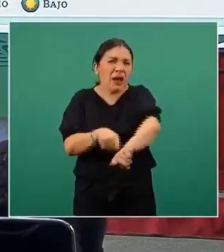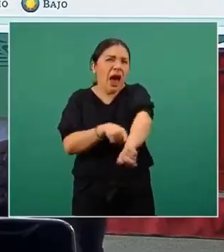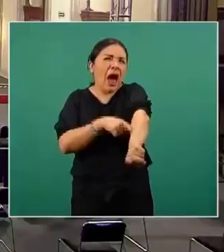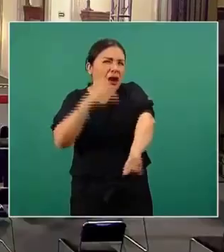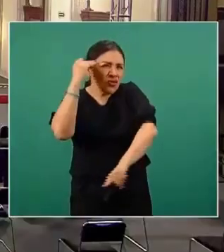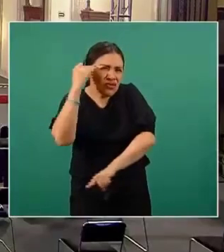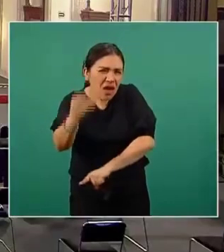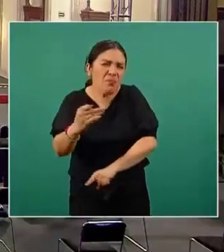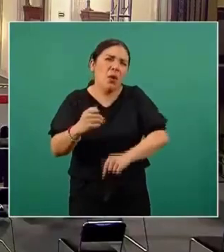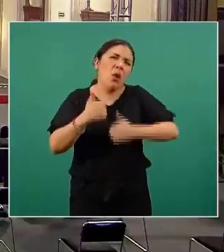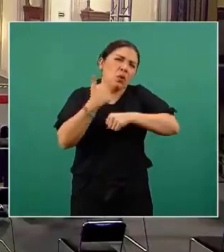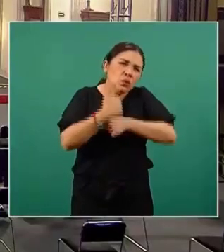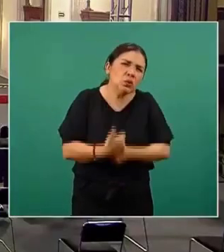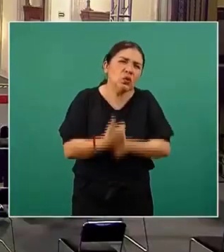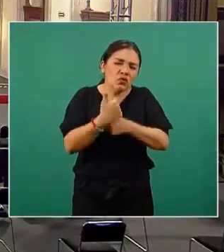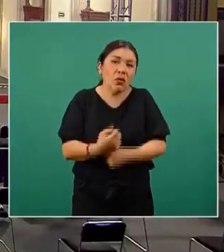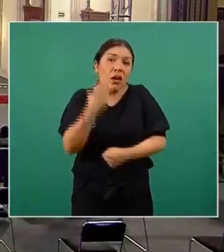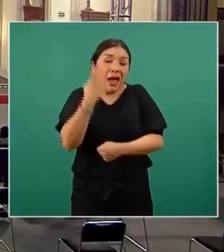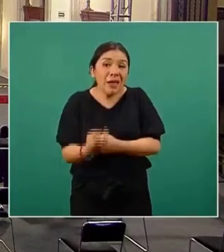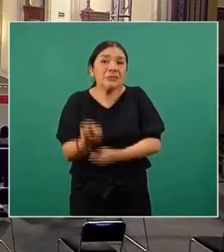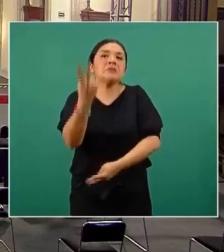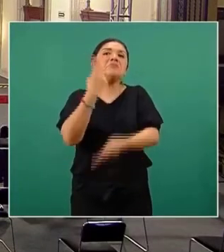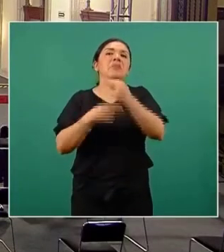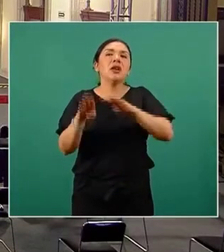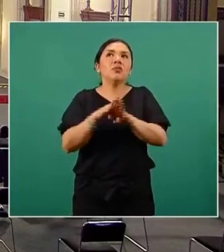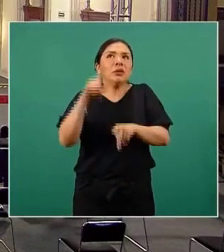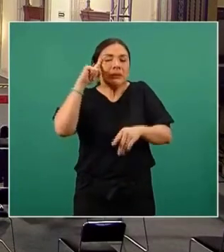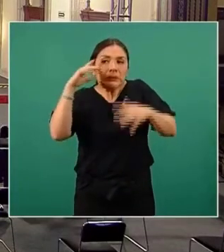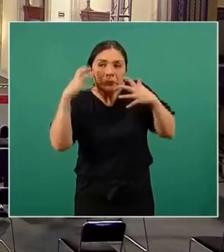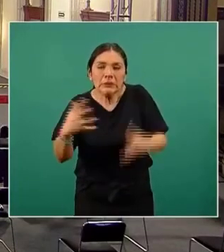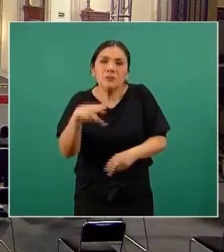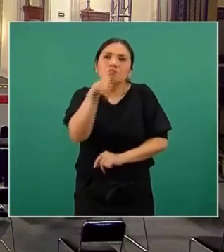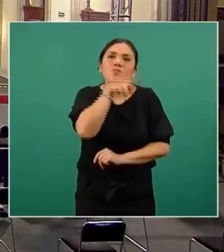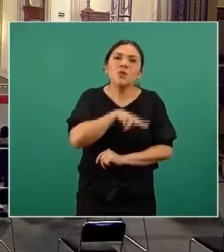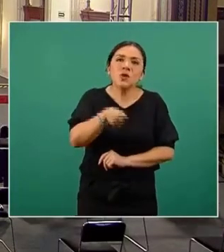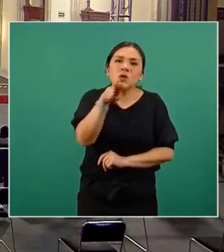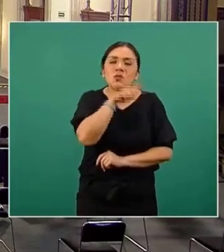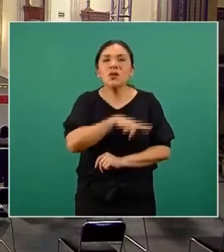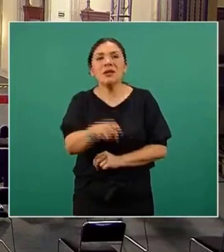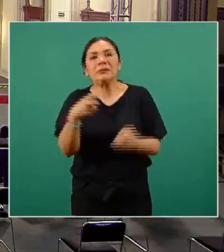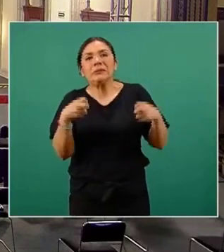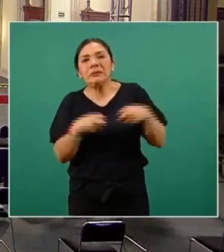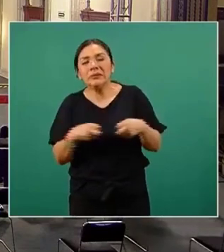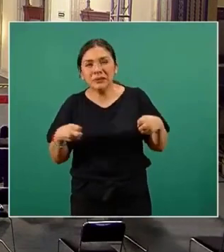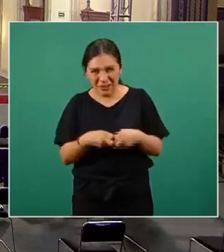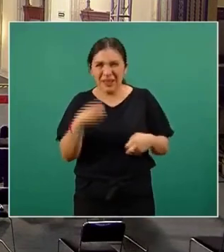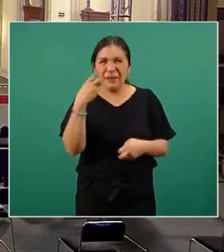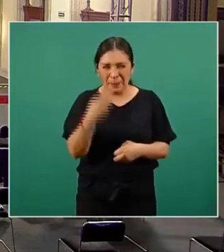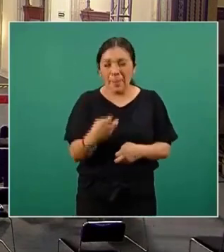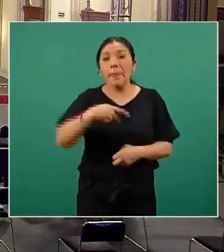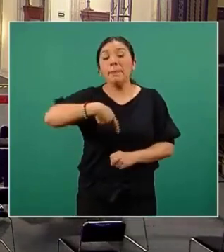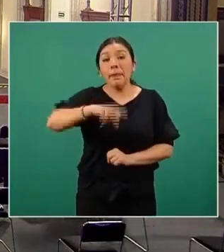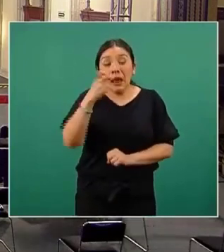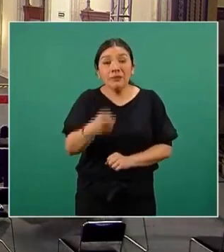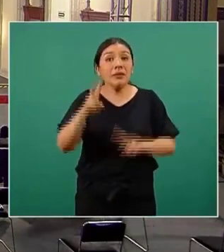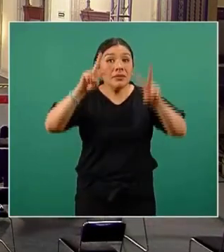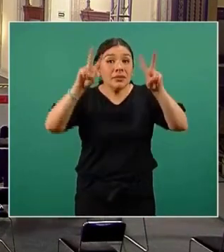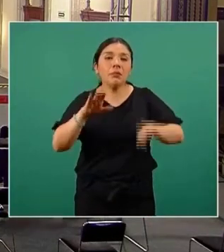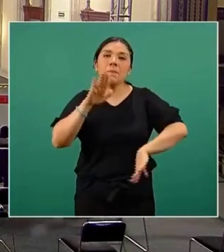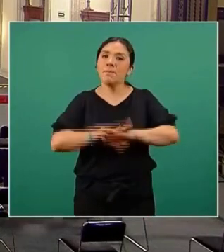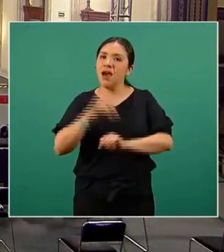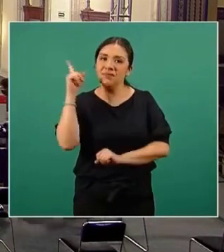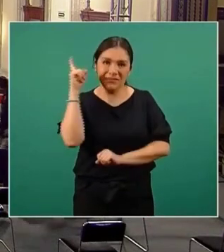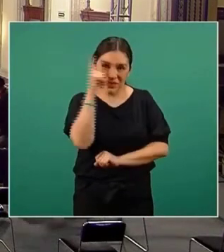que sabemos que nos producen estrés nos producen mucha preocupación y pues son es un tema muy